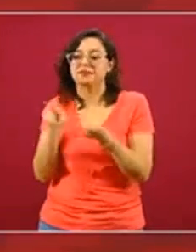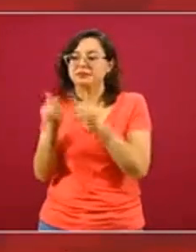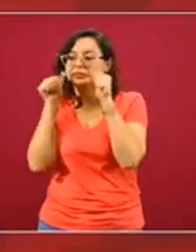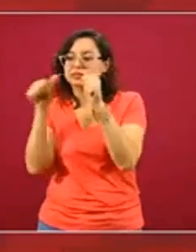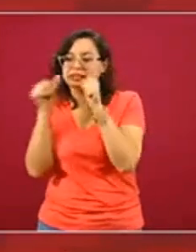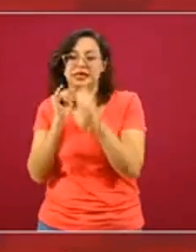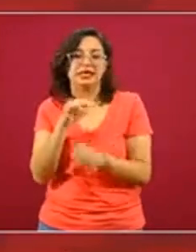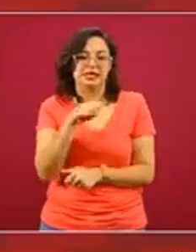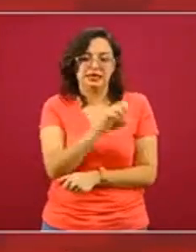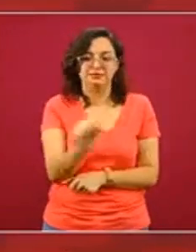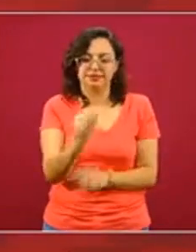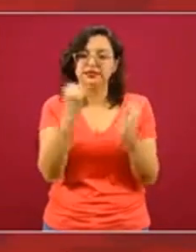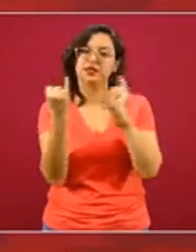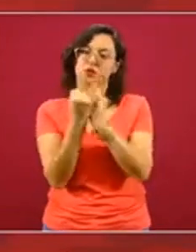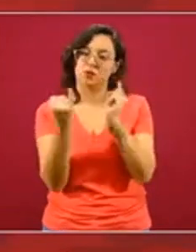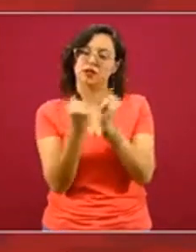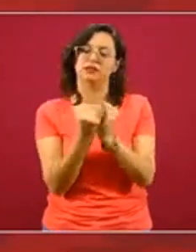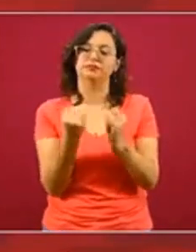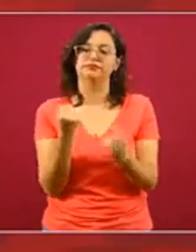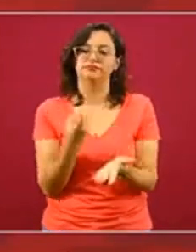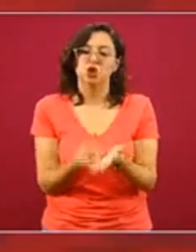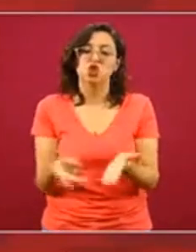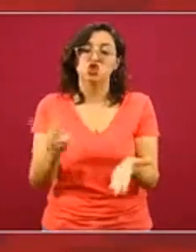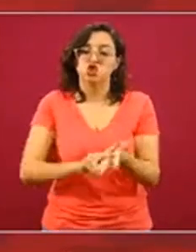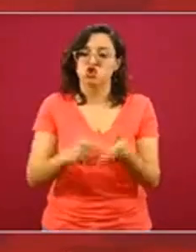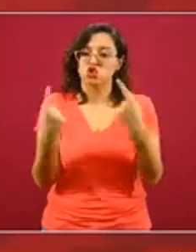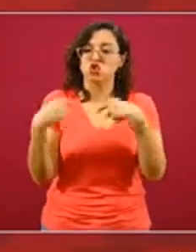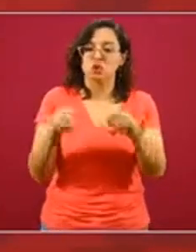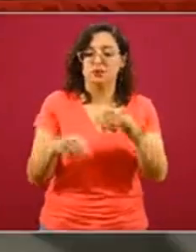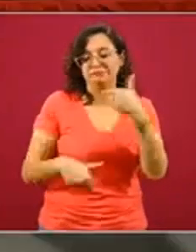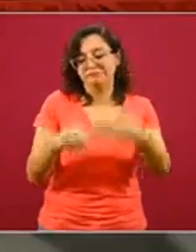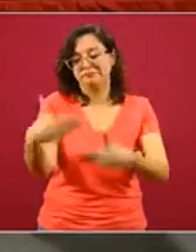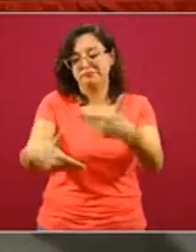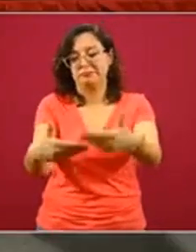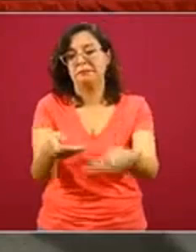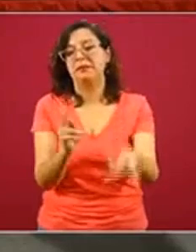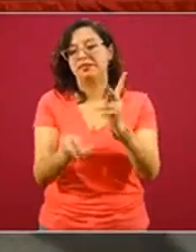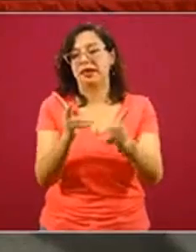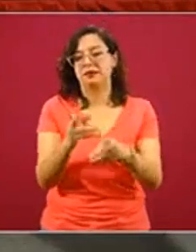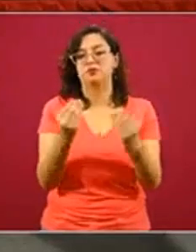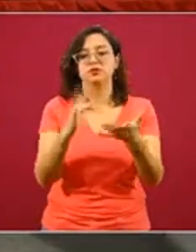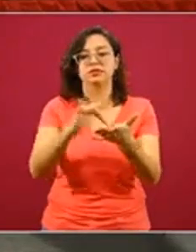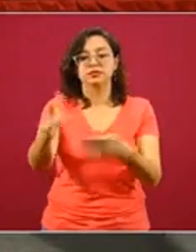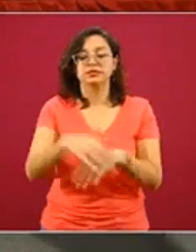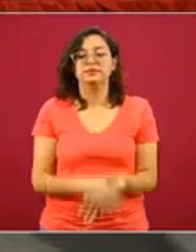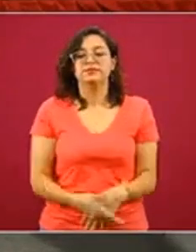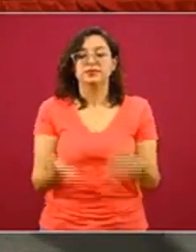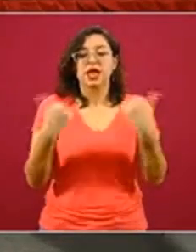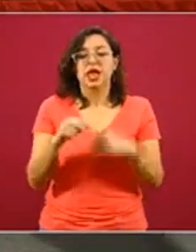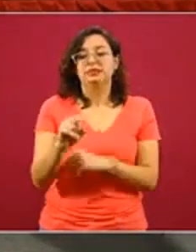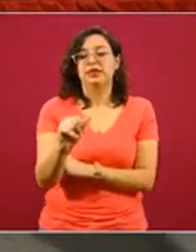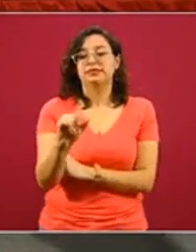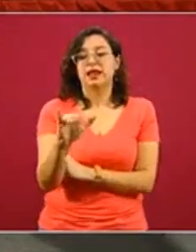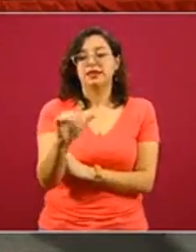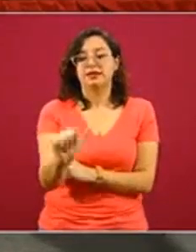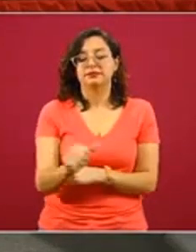modelos, pero lo iremos conversando. Muchas gracias. Natalia Vitela.